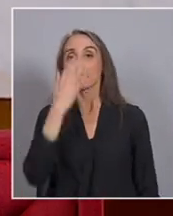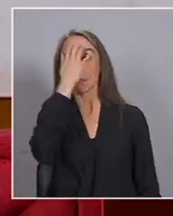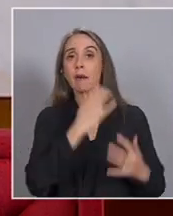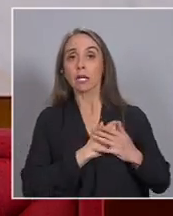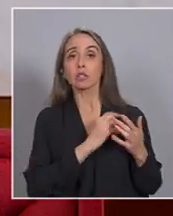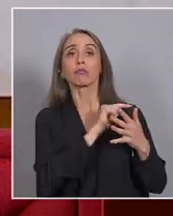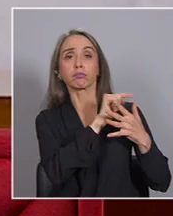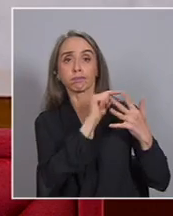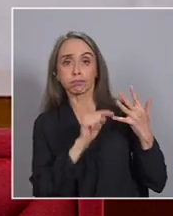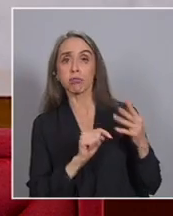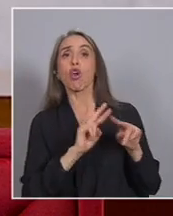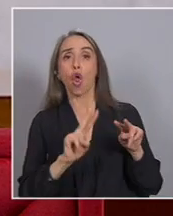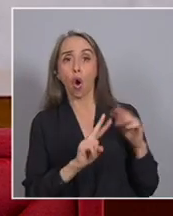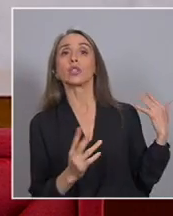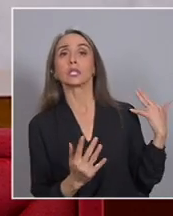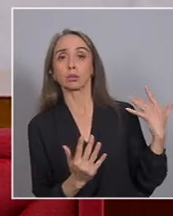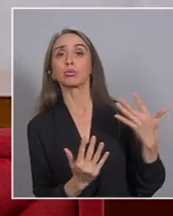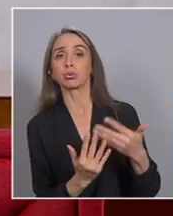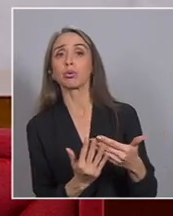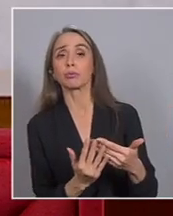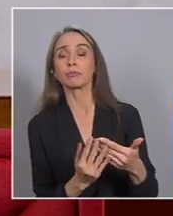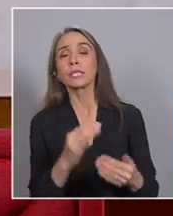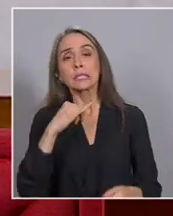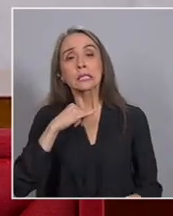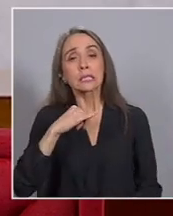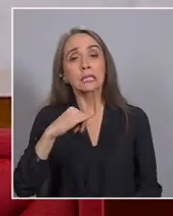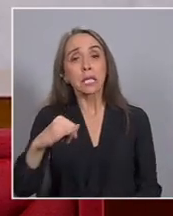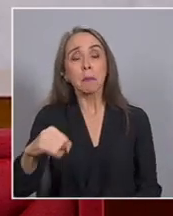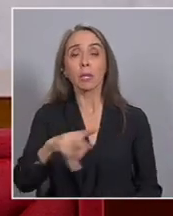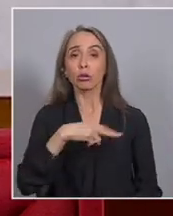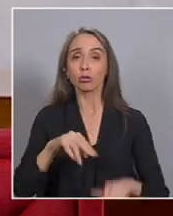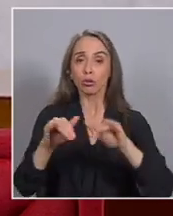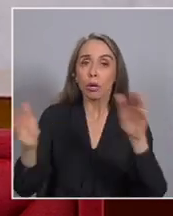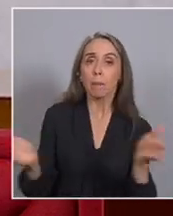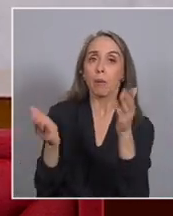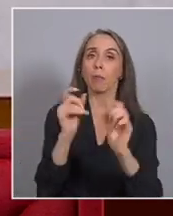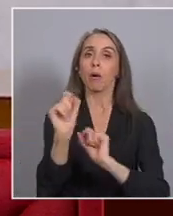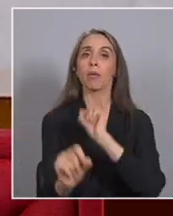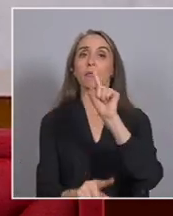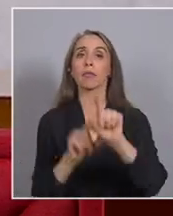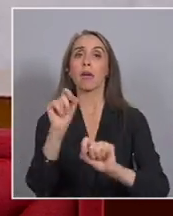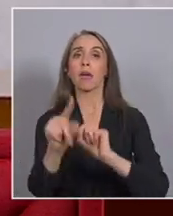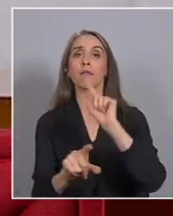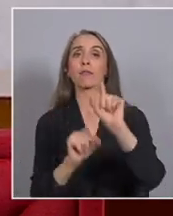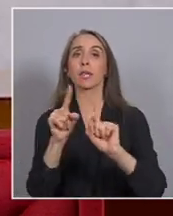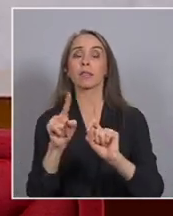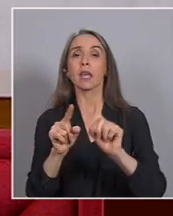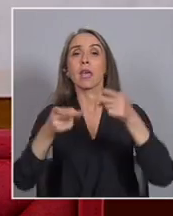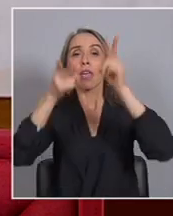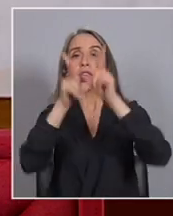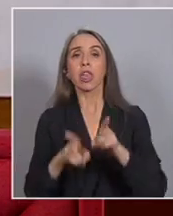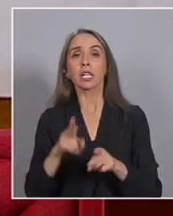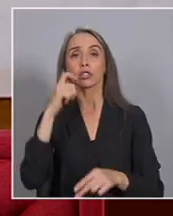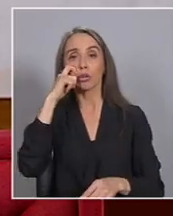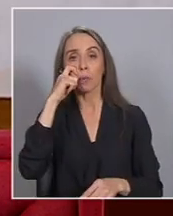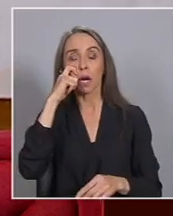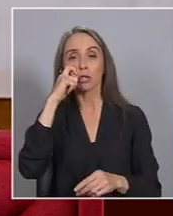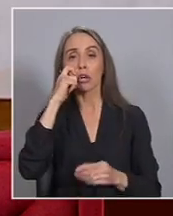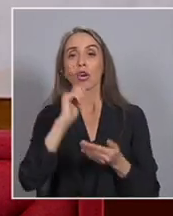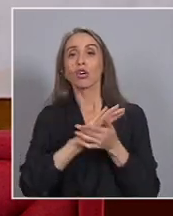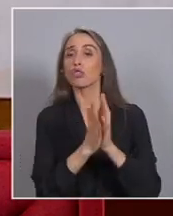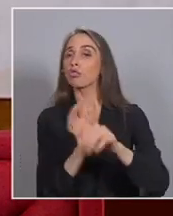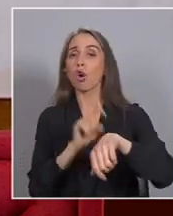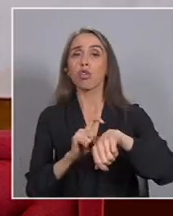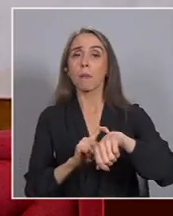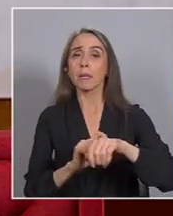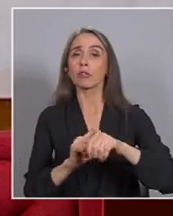Bachelet. Y siempre hemos promovido y defendido a los derechos humanos en todo momento y